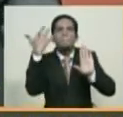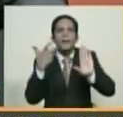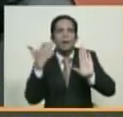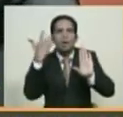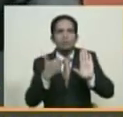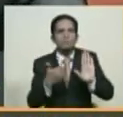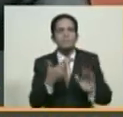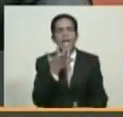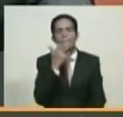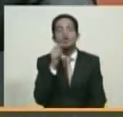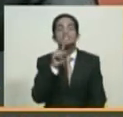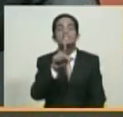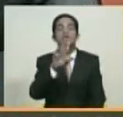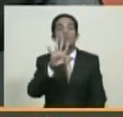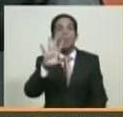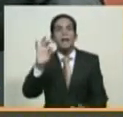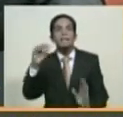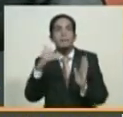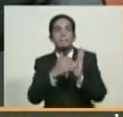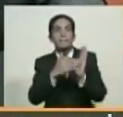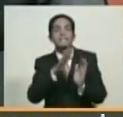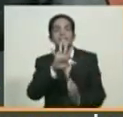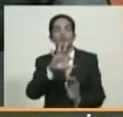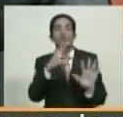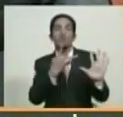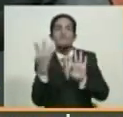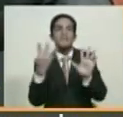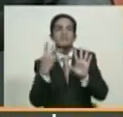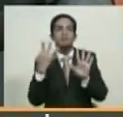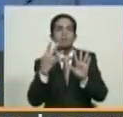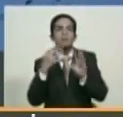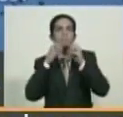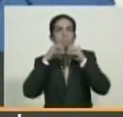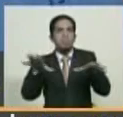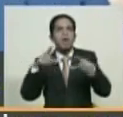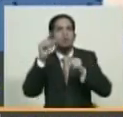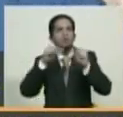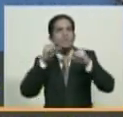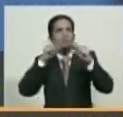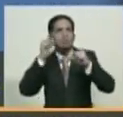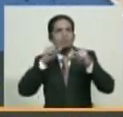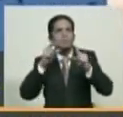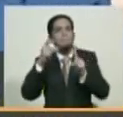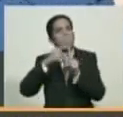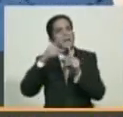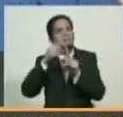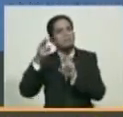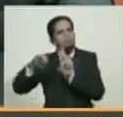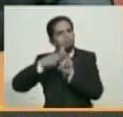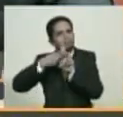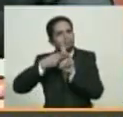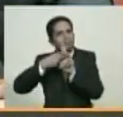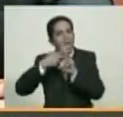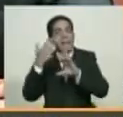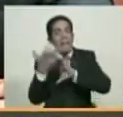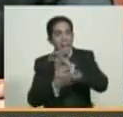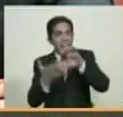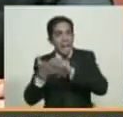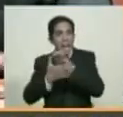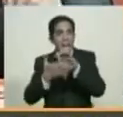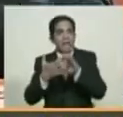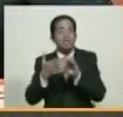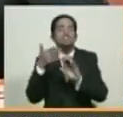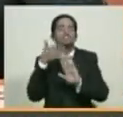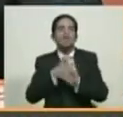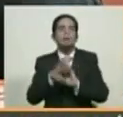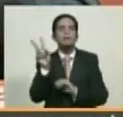que 140.599 tweets utilizaban la mención crisis humanitaria para referirse a Venezuela.